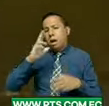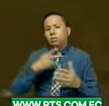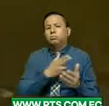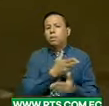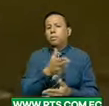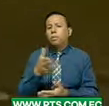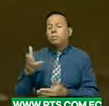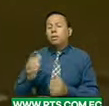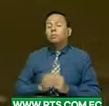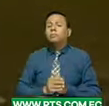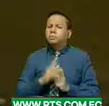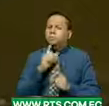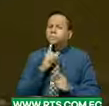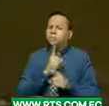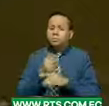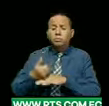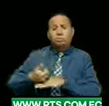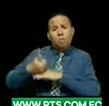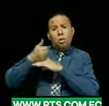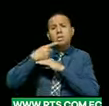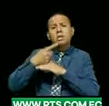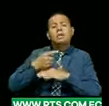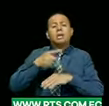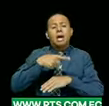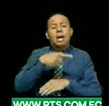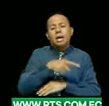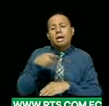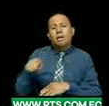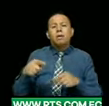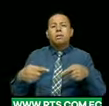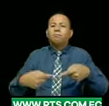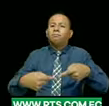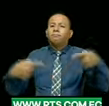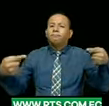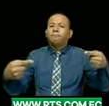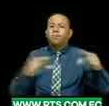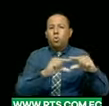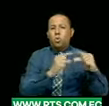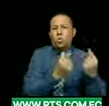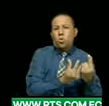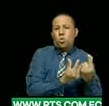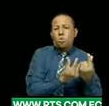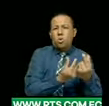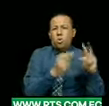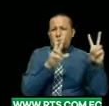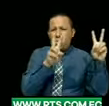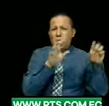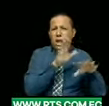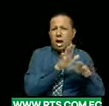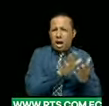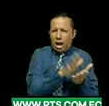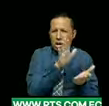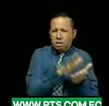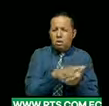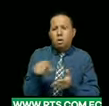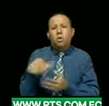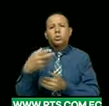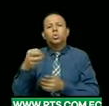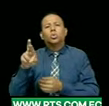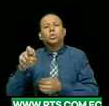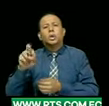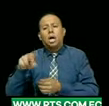los asesinatos se da por la disputa de territorio entre la banda de los choneros y los lagartos para la venta de droga. Es así